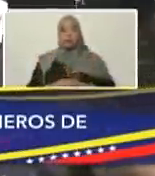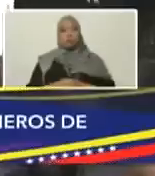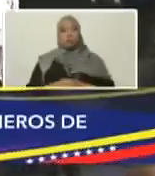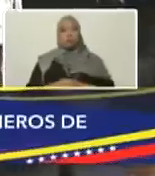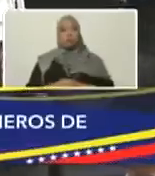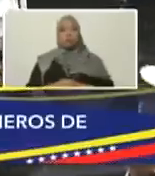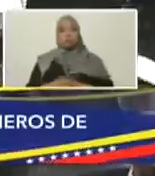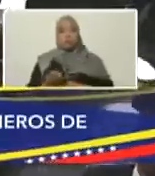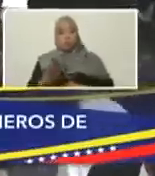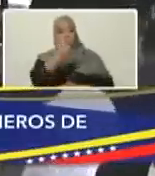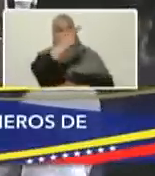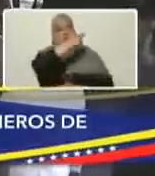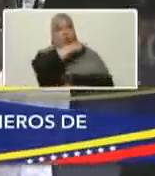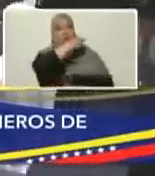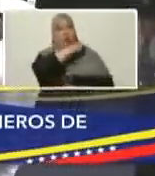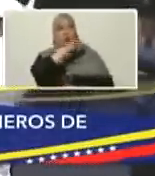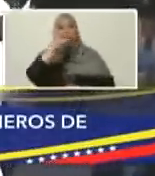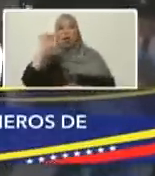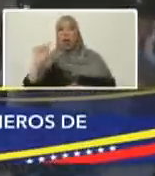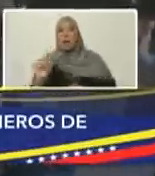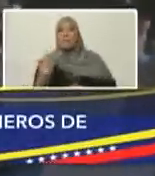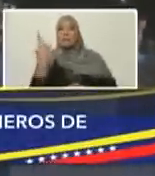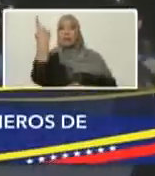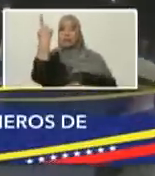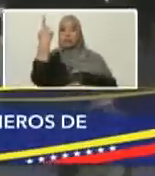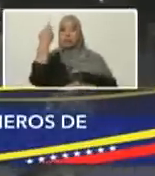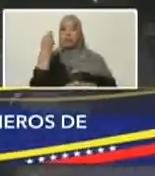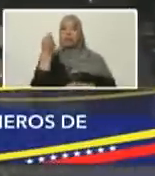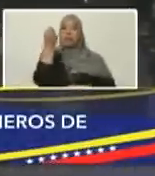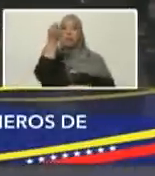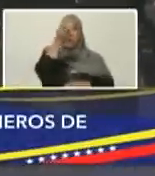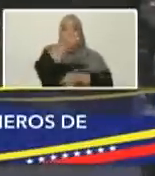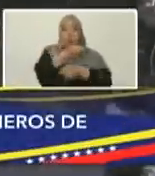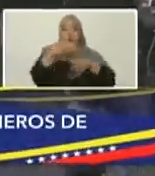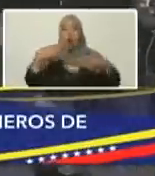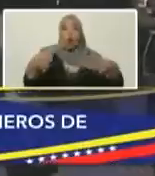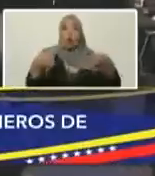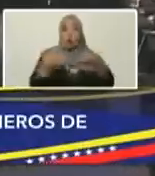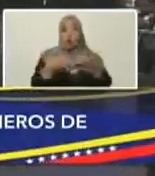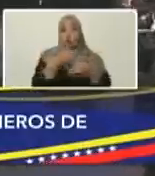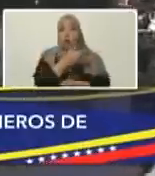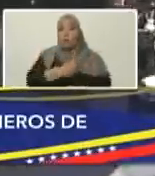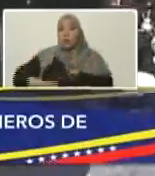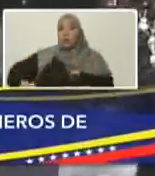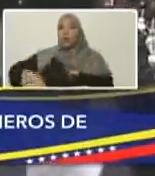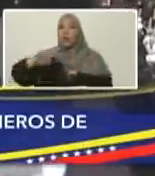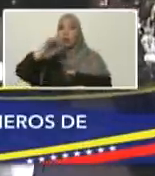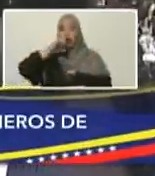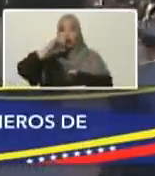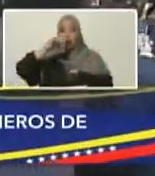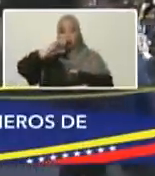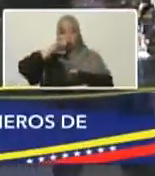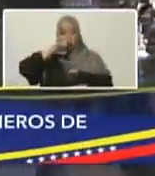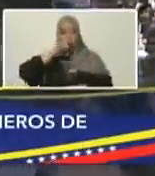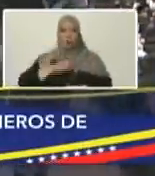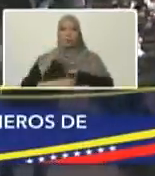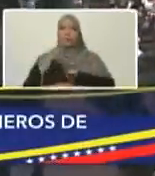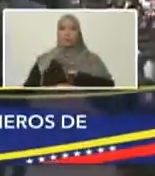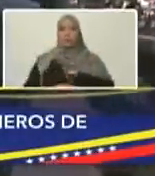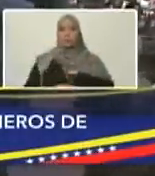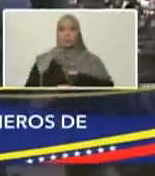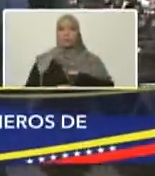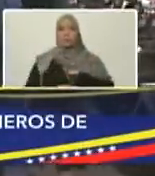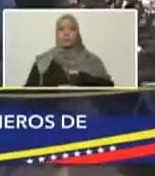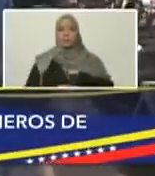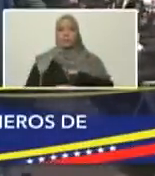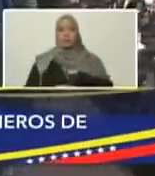la autorización a primer teniente y teniente de fragata por parte del presidente constitucional de la República Bolivariana de Venezuela y